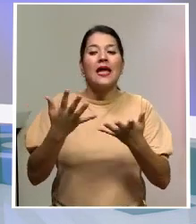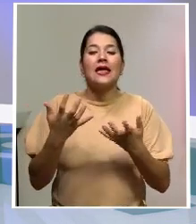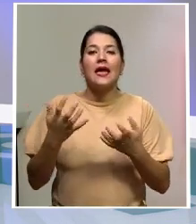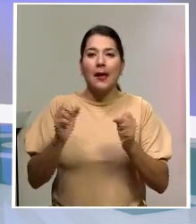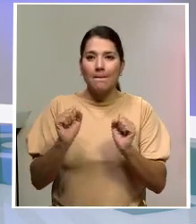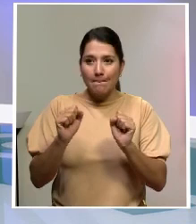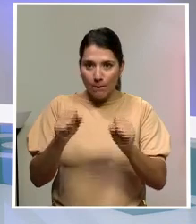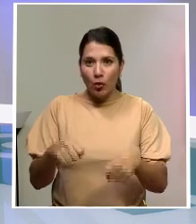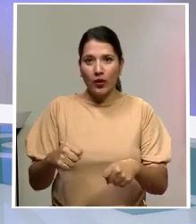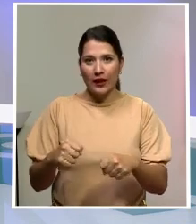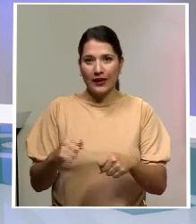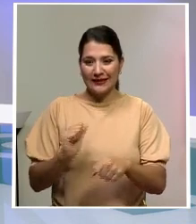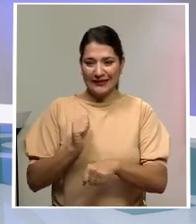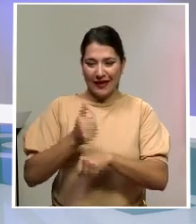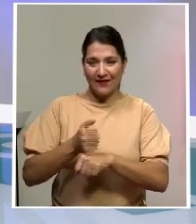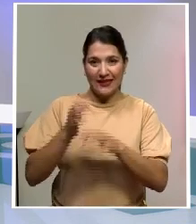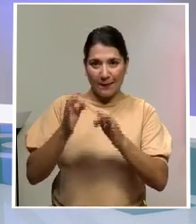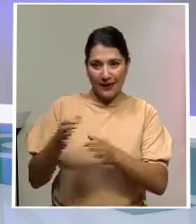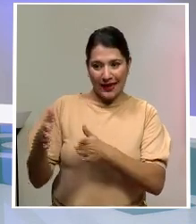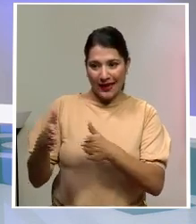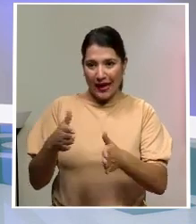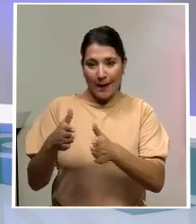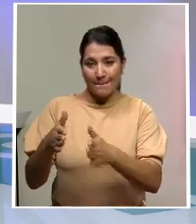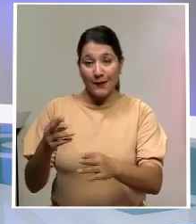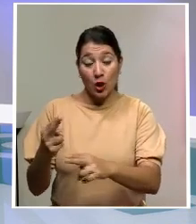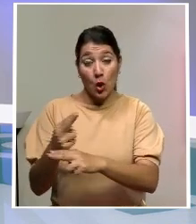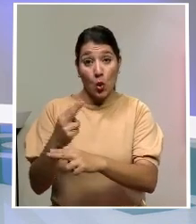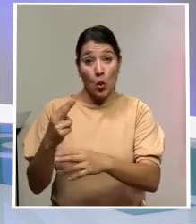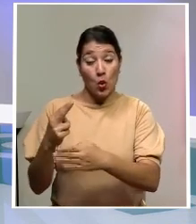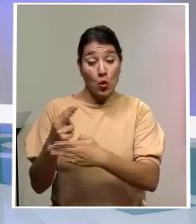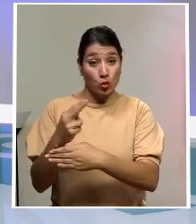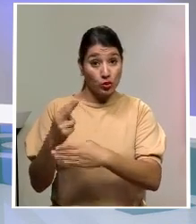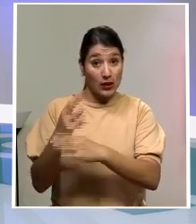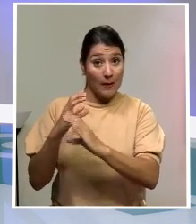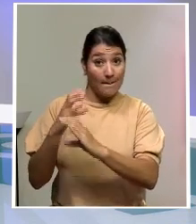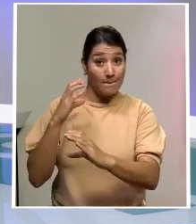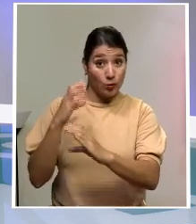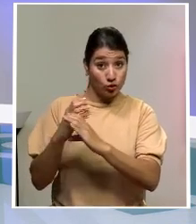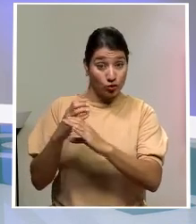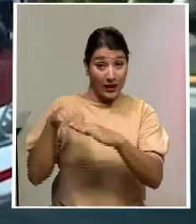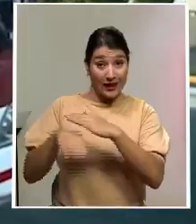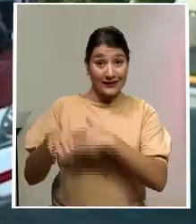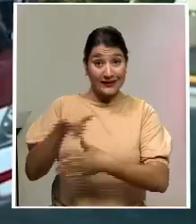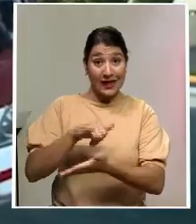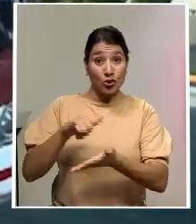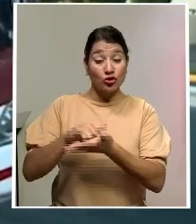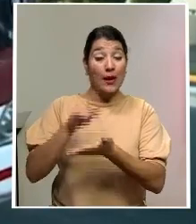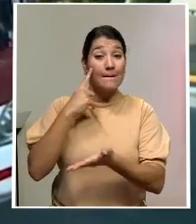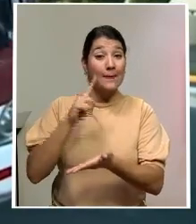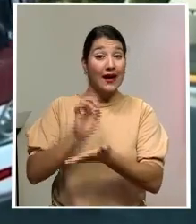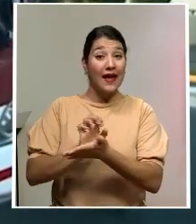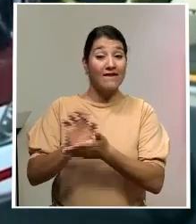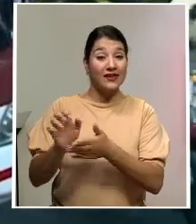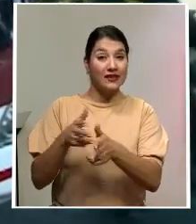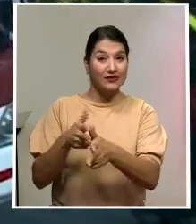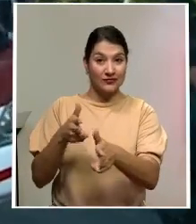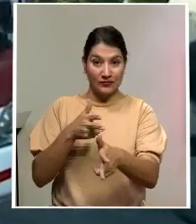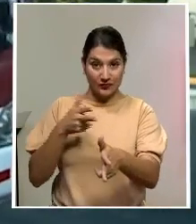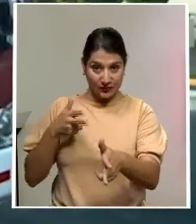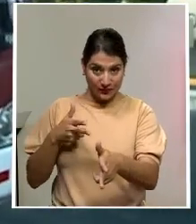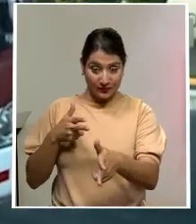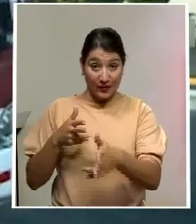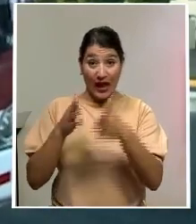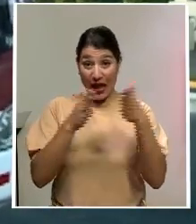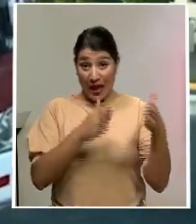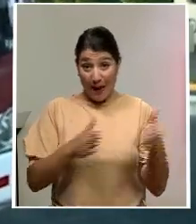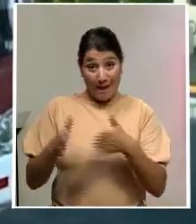ingresan a San José para disminuir congestionamientos. Pese a que el plan de sectorización en Costa Rica ha